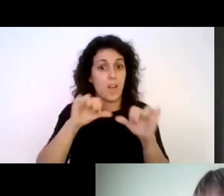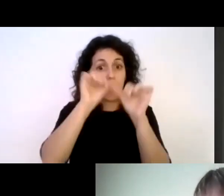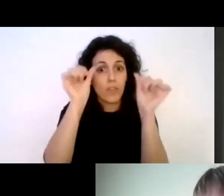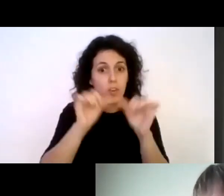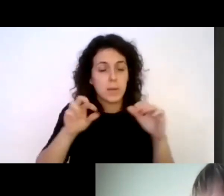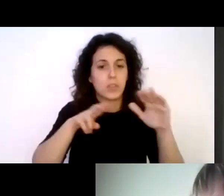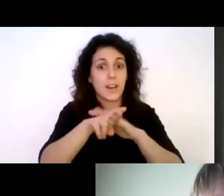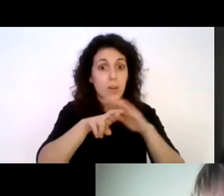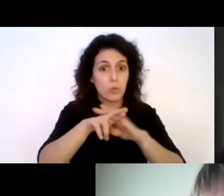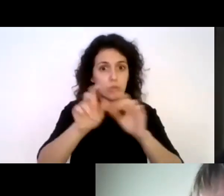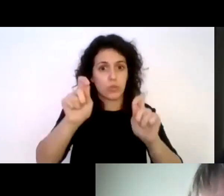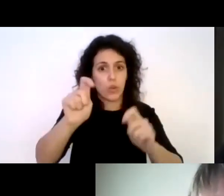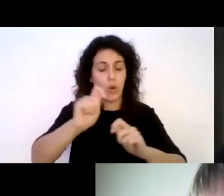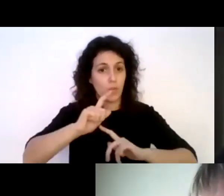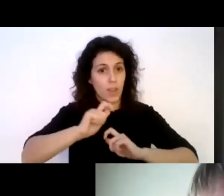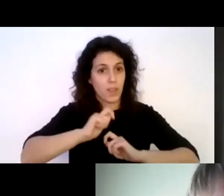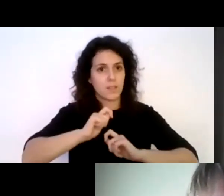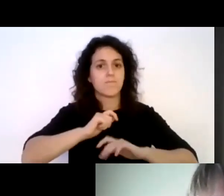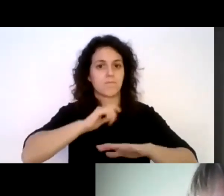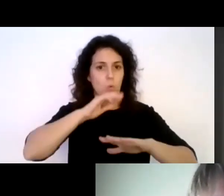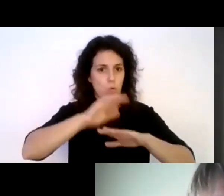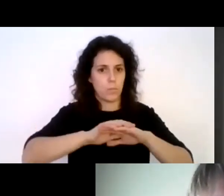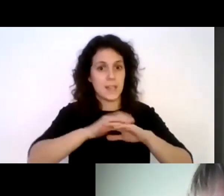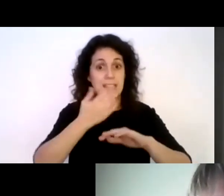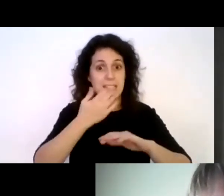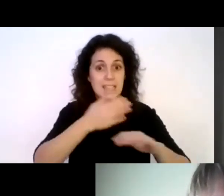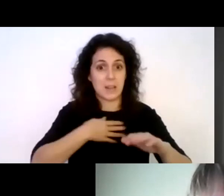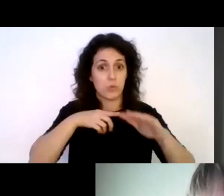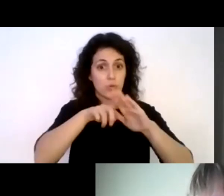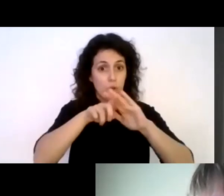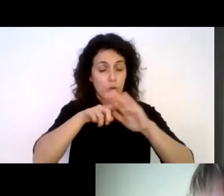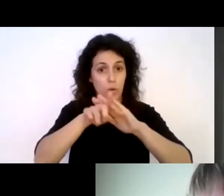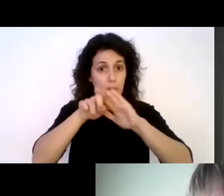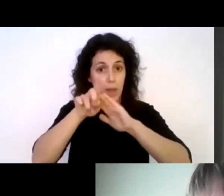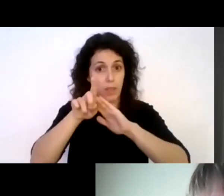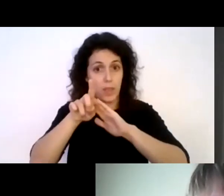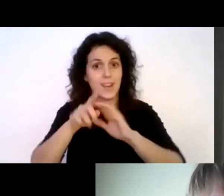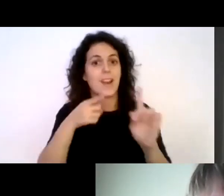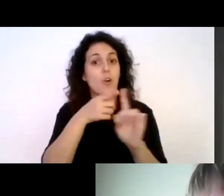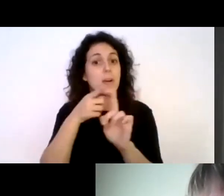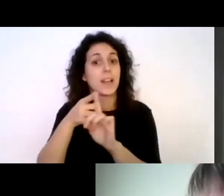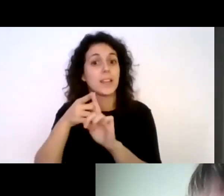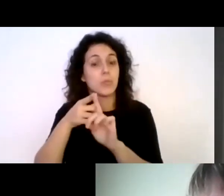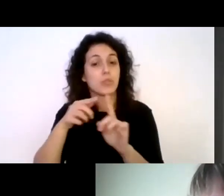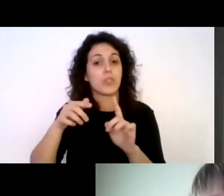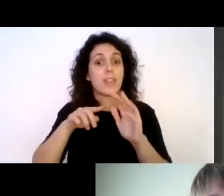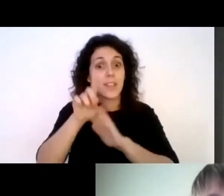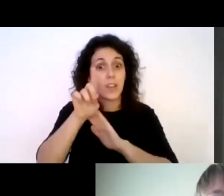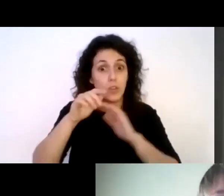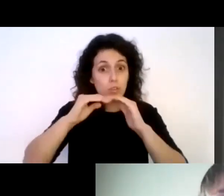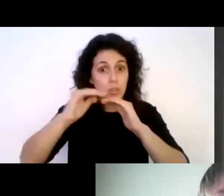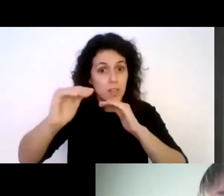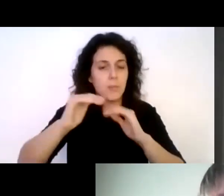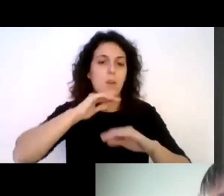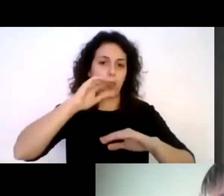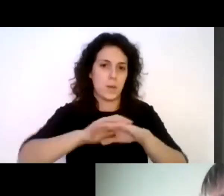que nos ofrecen. Pues si queremos seguir avanzando, han de cumplirse estos objetivos de desarrollo sostenible, y como digo, el